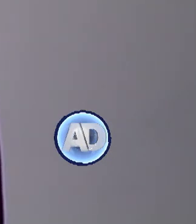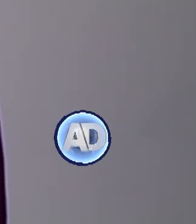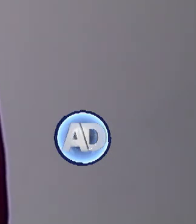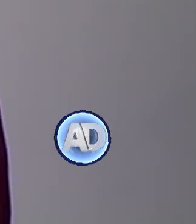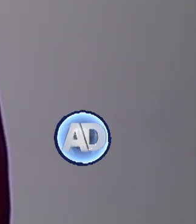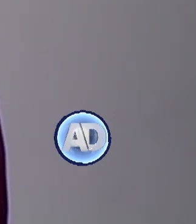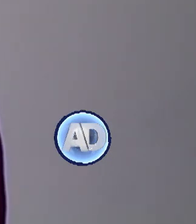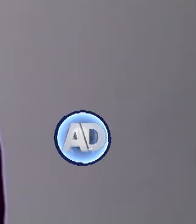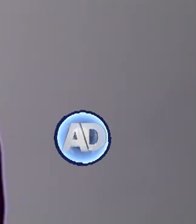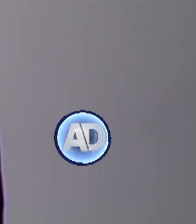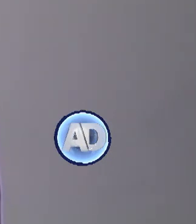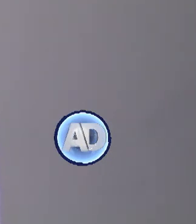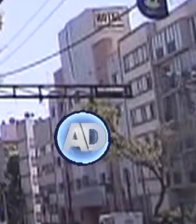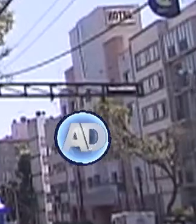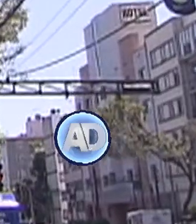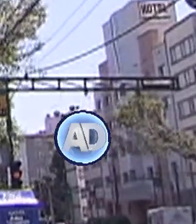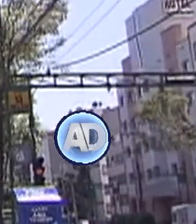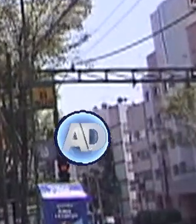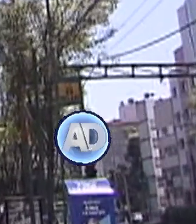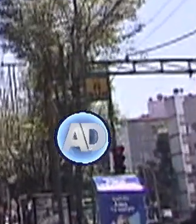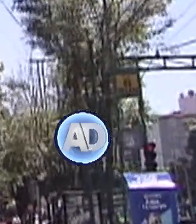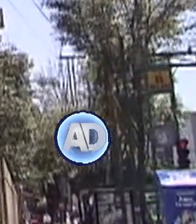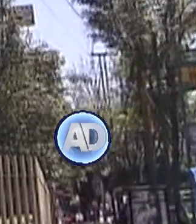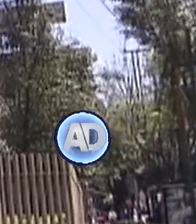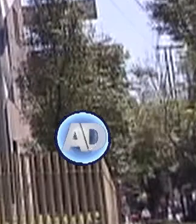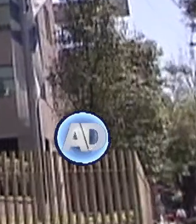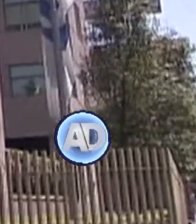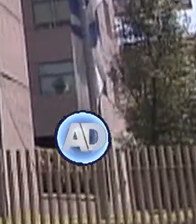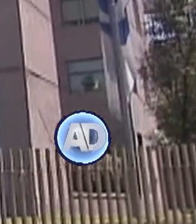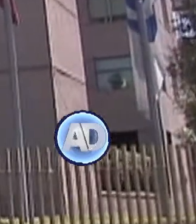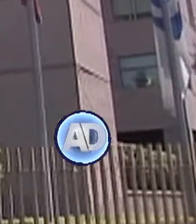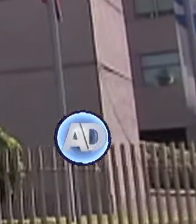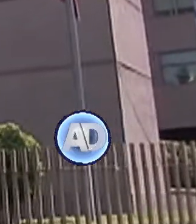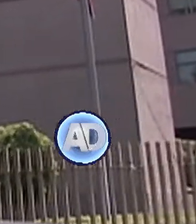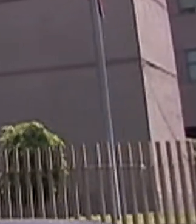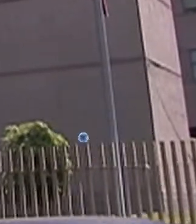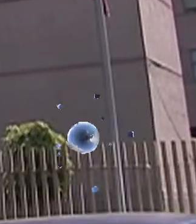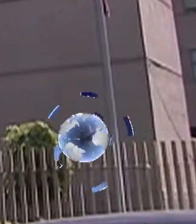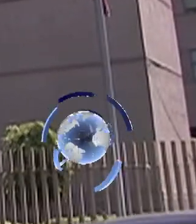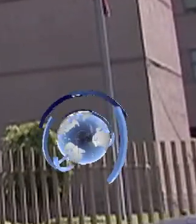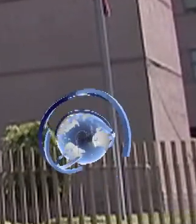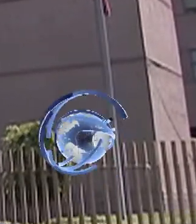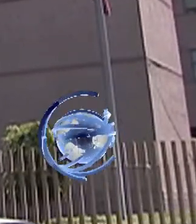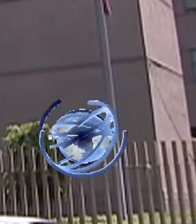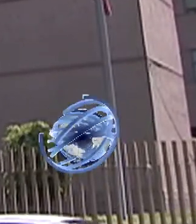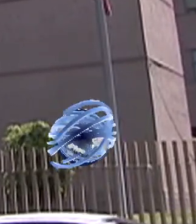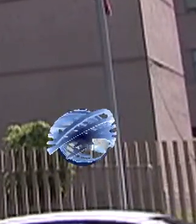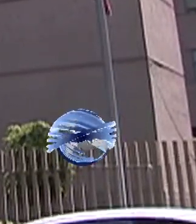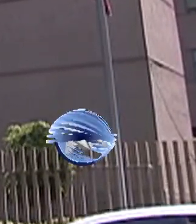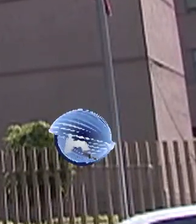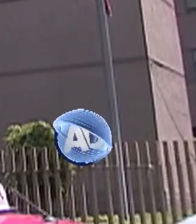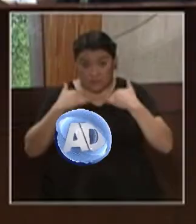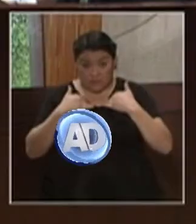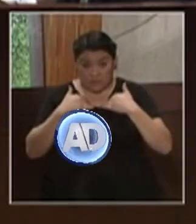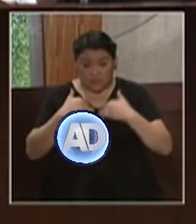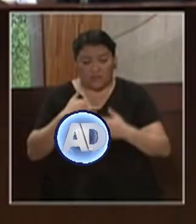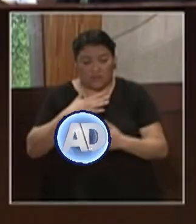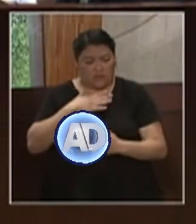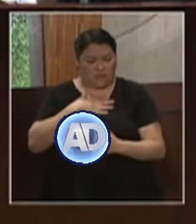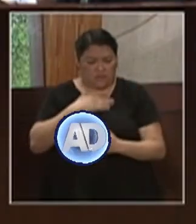josefina vázquez mota pues sí aseguró dicha estrategia no fue respaldada por acción nacional